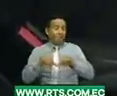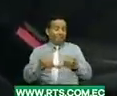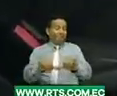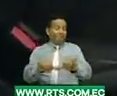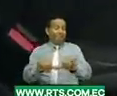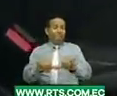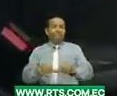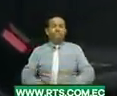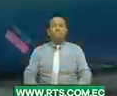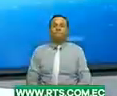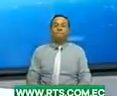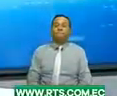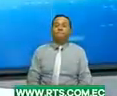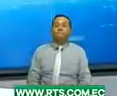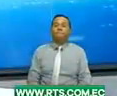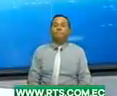Morales.